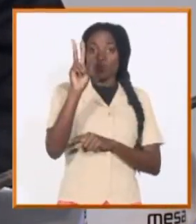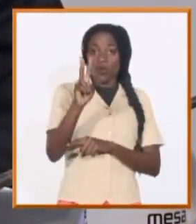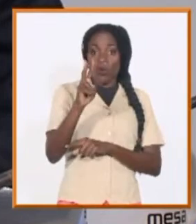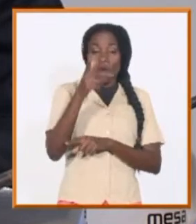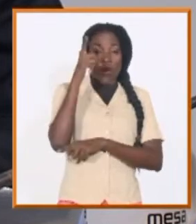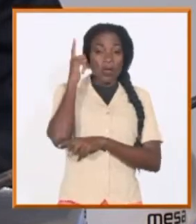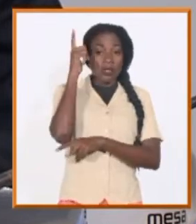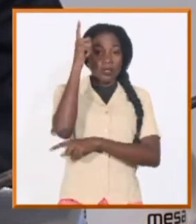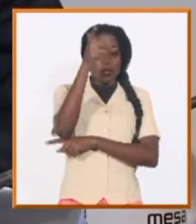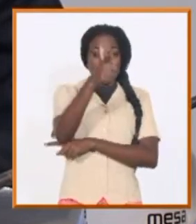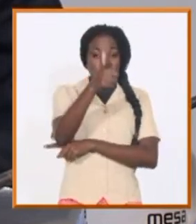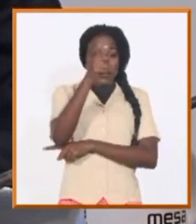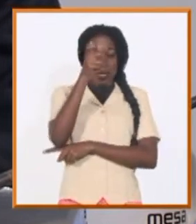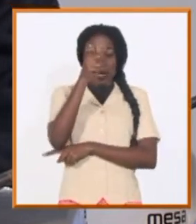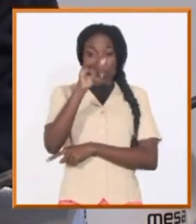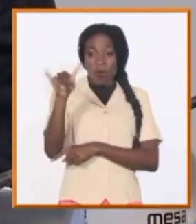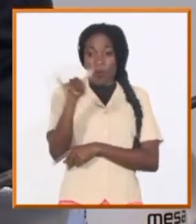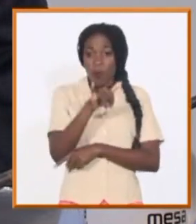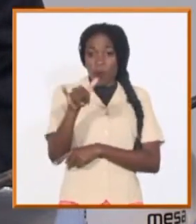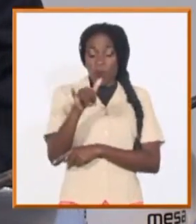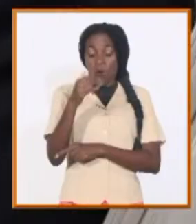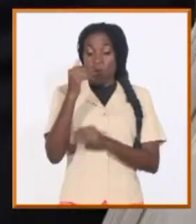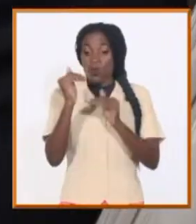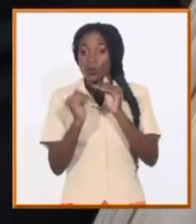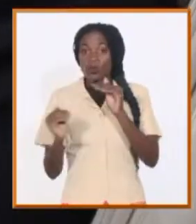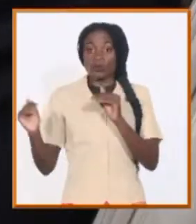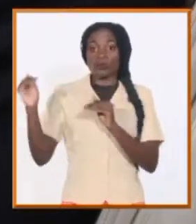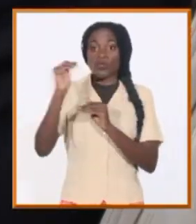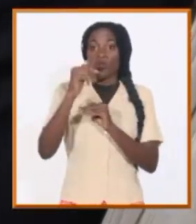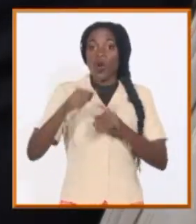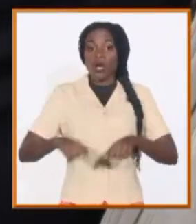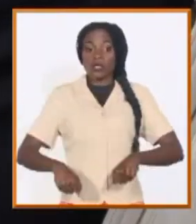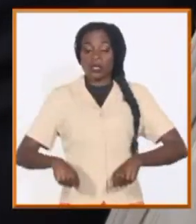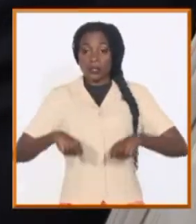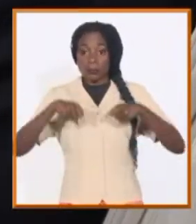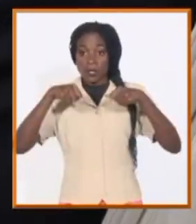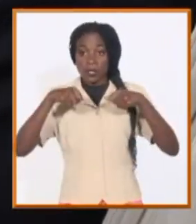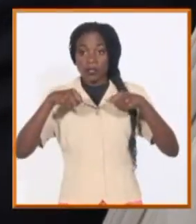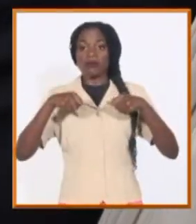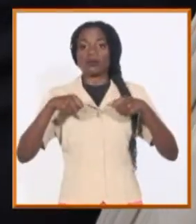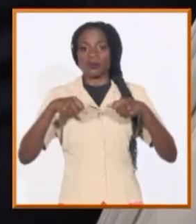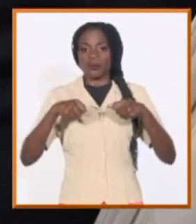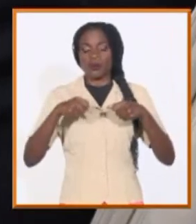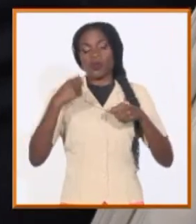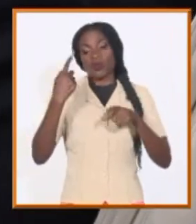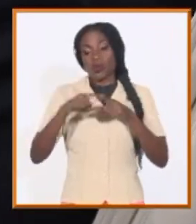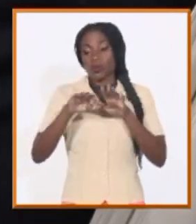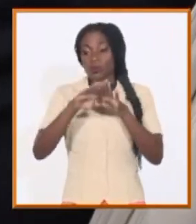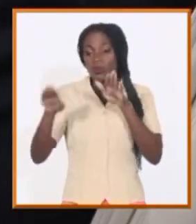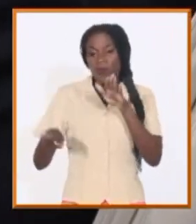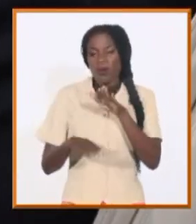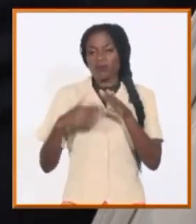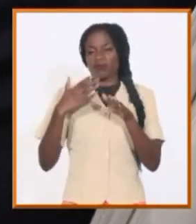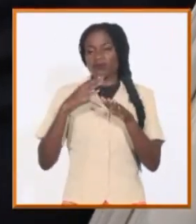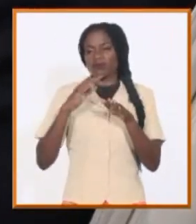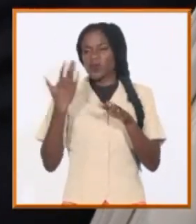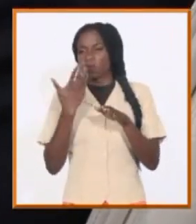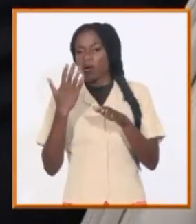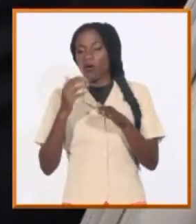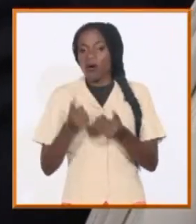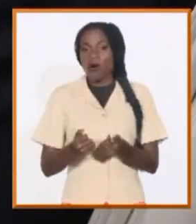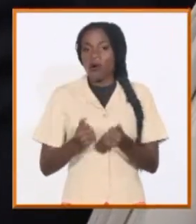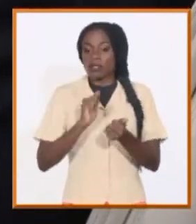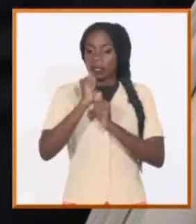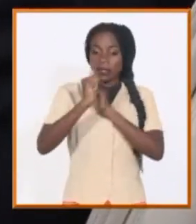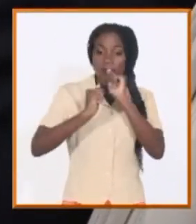tiro, ¿verdad? Algunos por encima pesa, de lo pronosticado, otros se quedaron ligeramente por debajo como el boxeo, pero